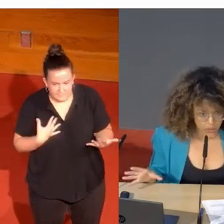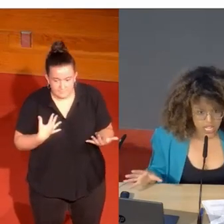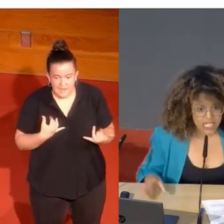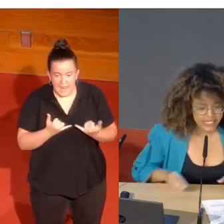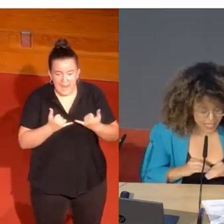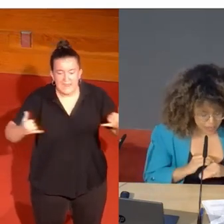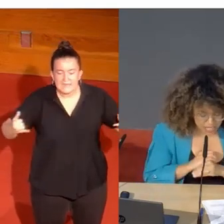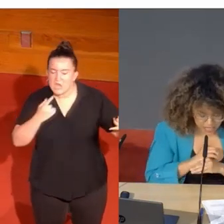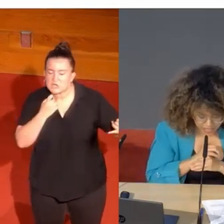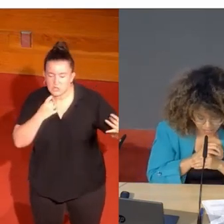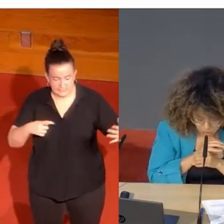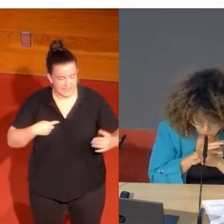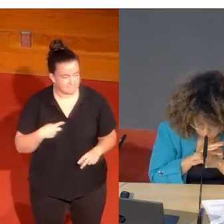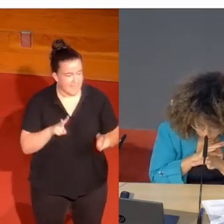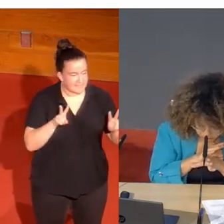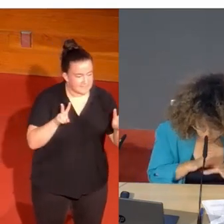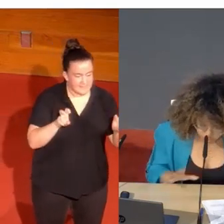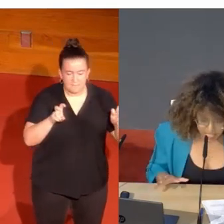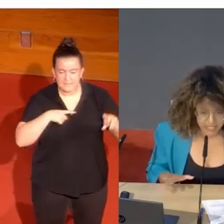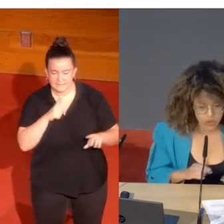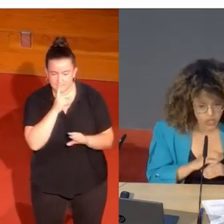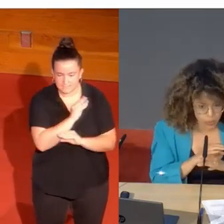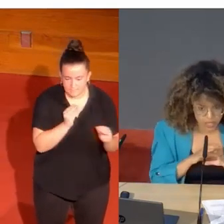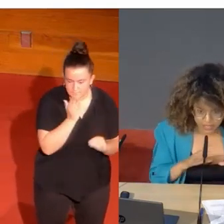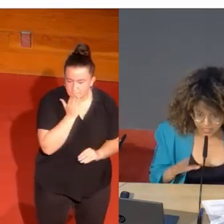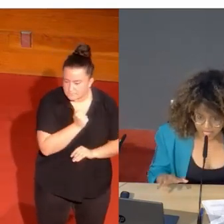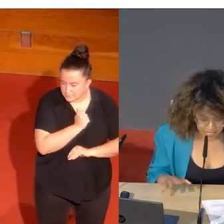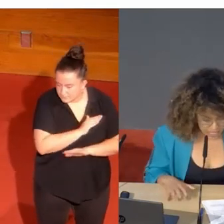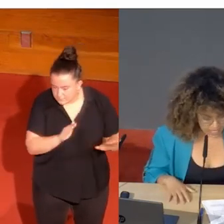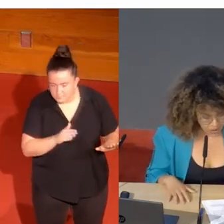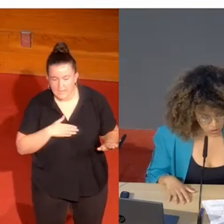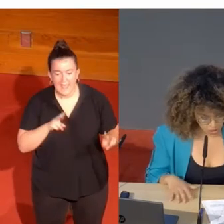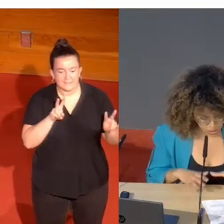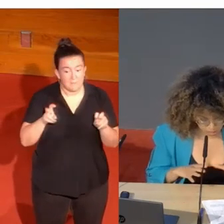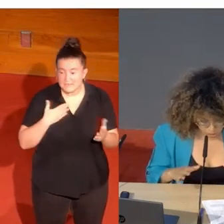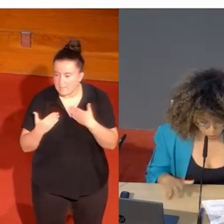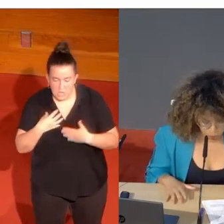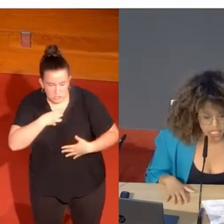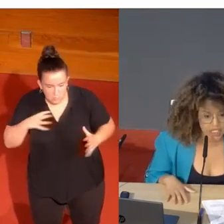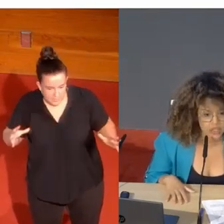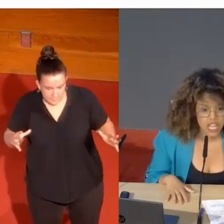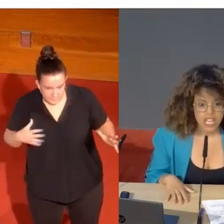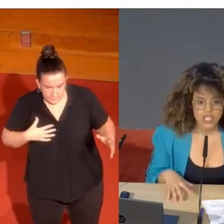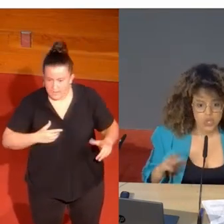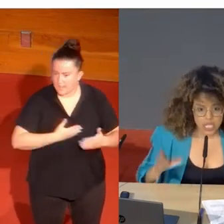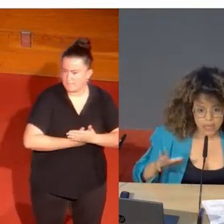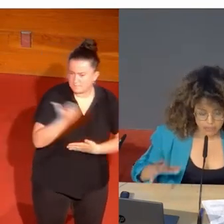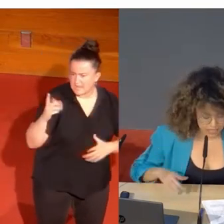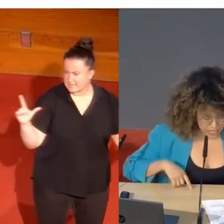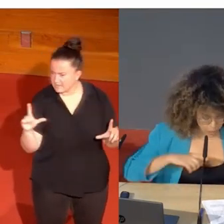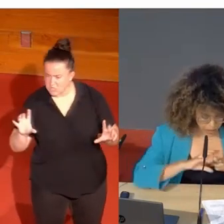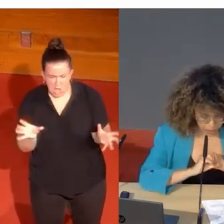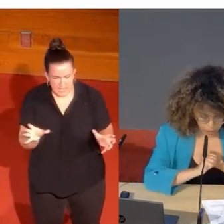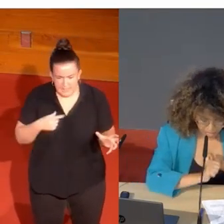censurados de temas que de que no se pueden abordar que no se pueden tratar en en los medios de comunicación y estos